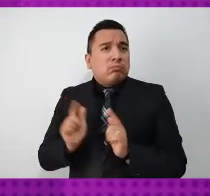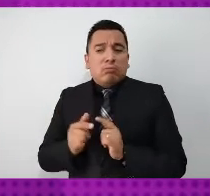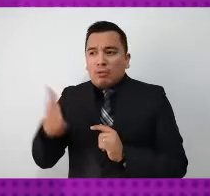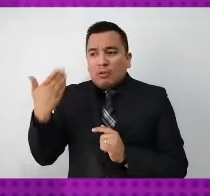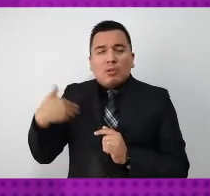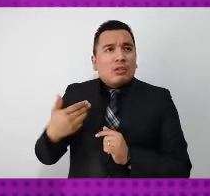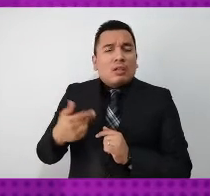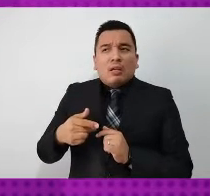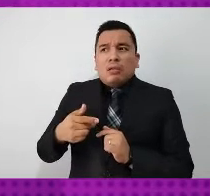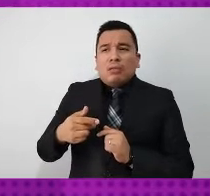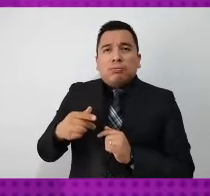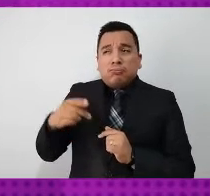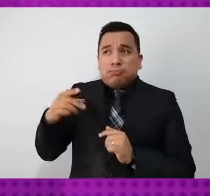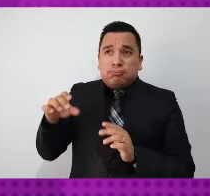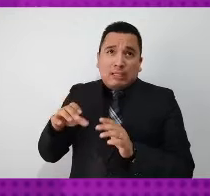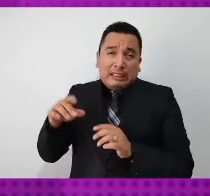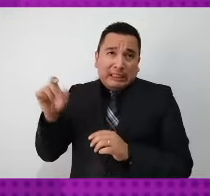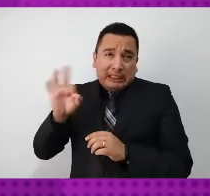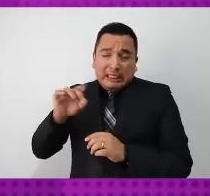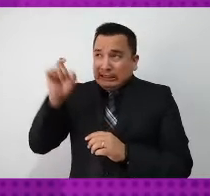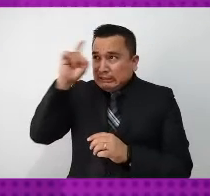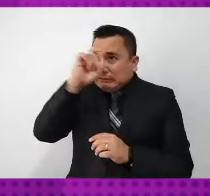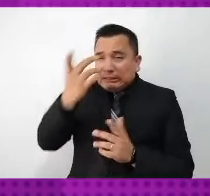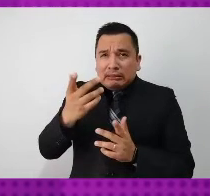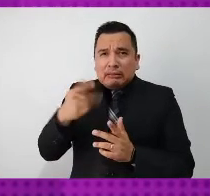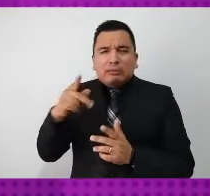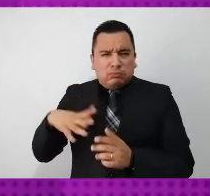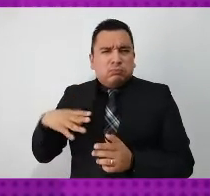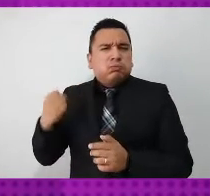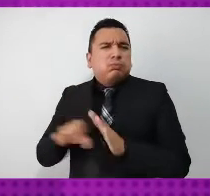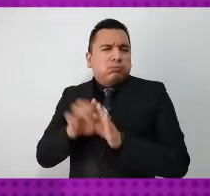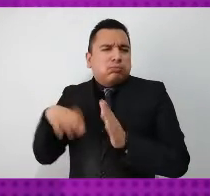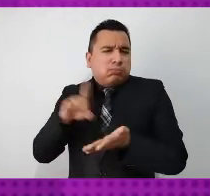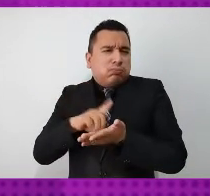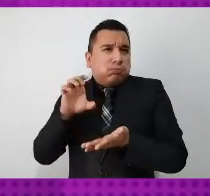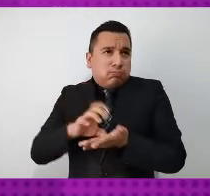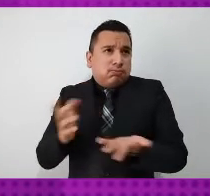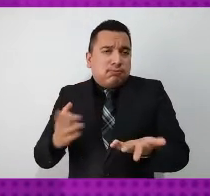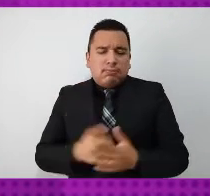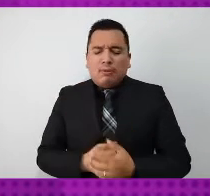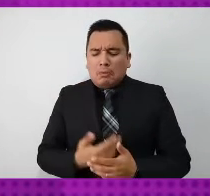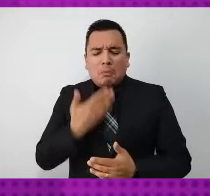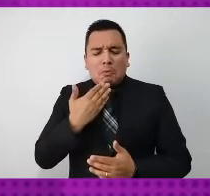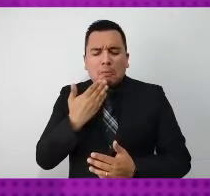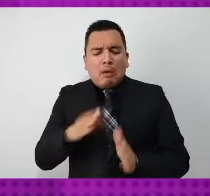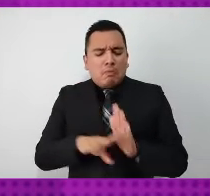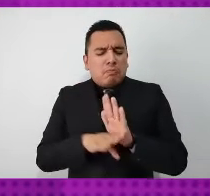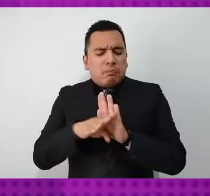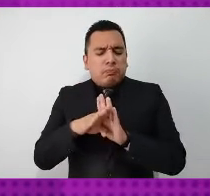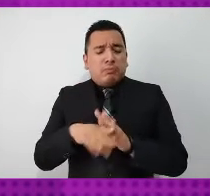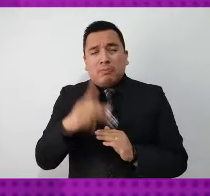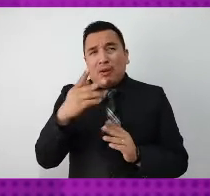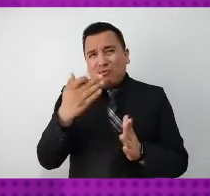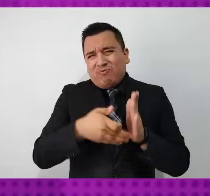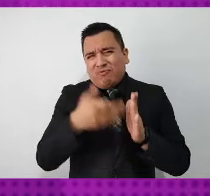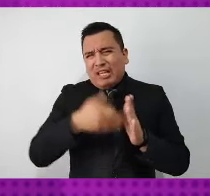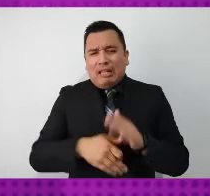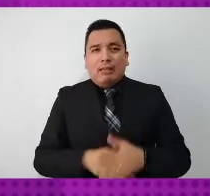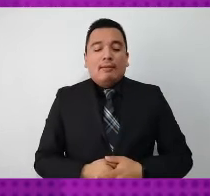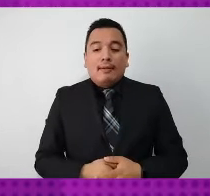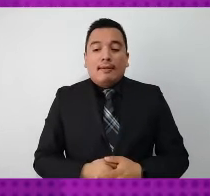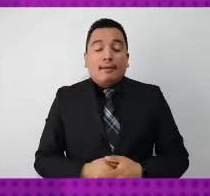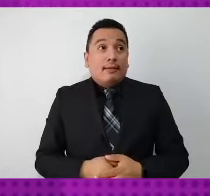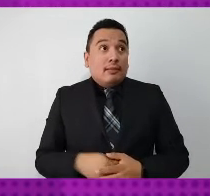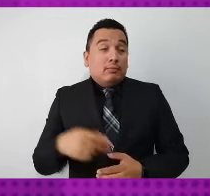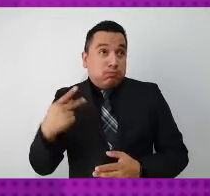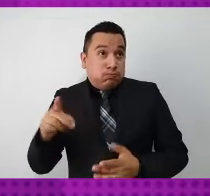con discapacidad pero sí sí sí nos falta nos falta todavía pues hacer valer precisamente